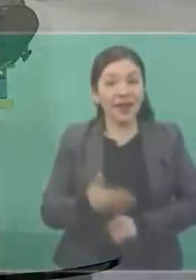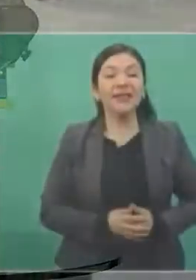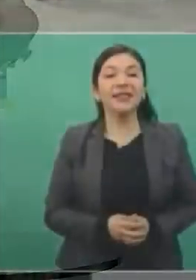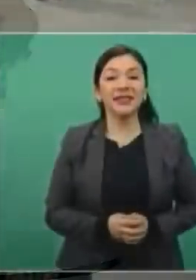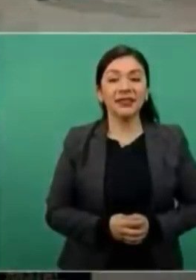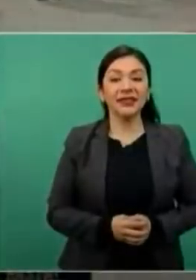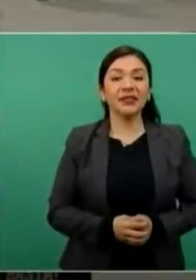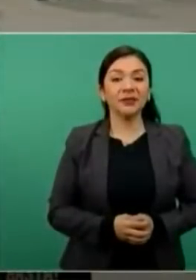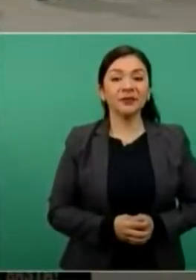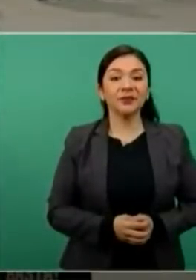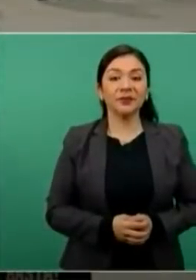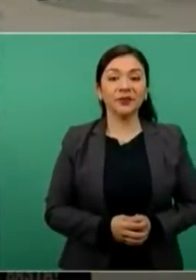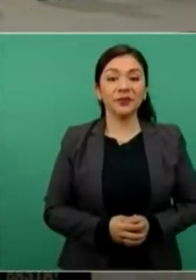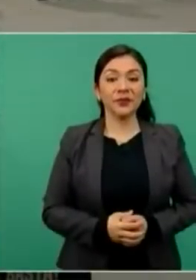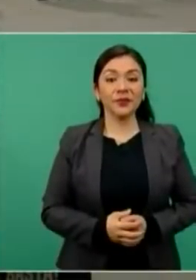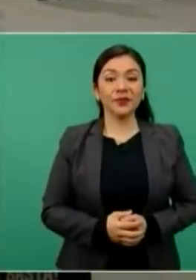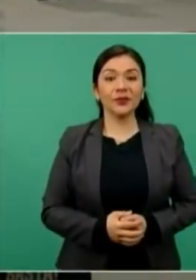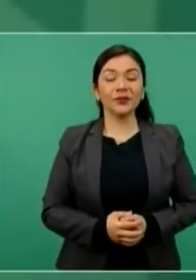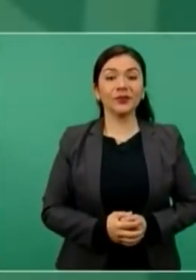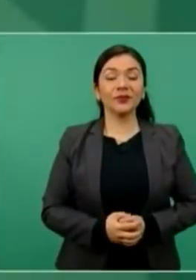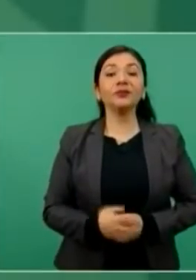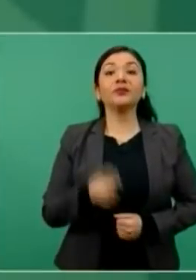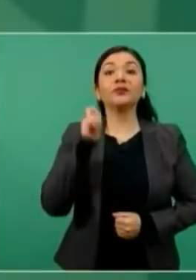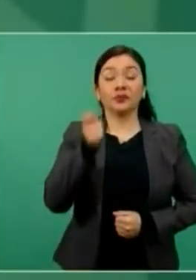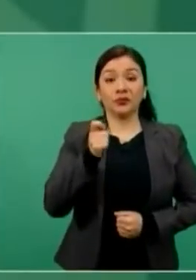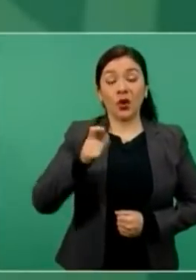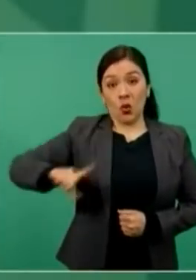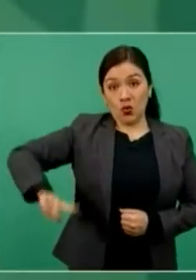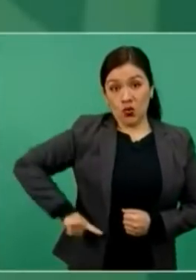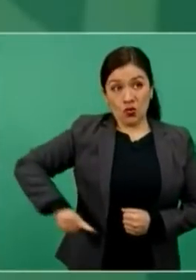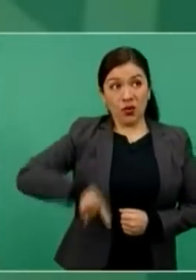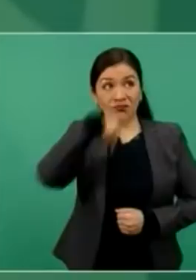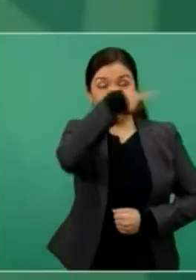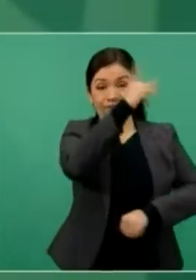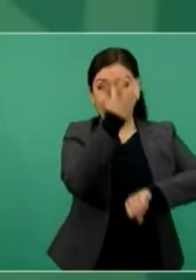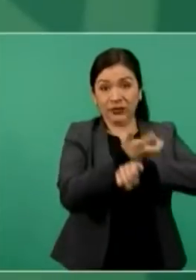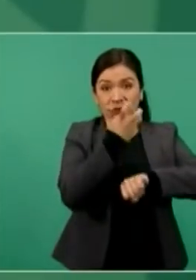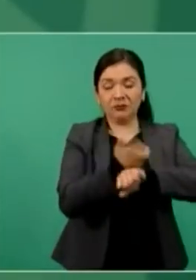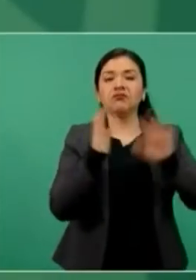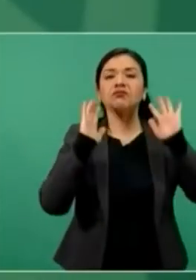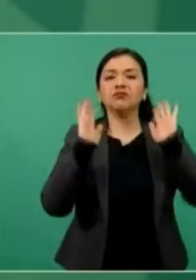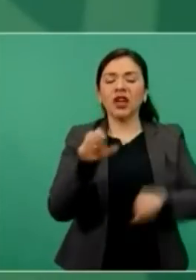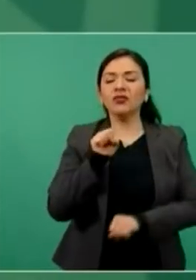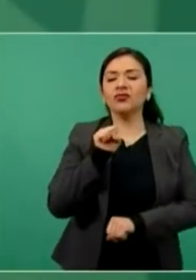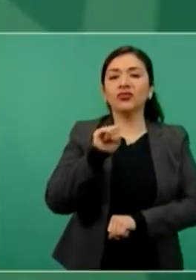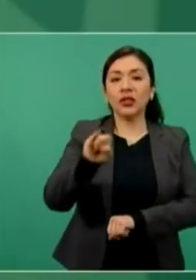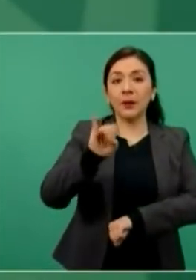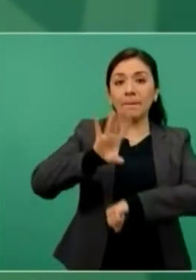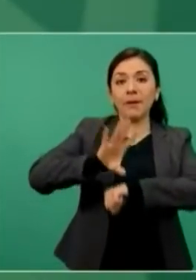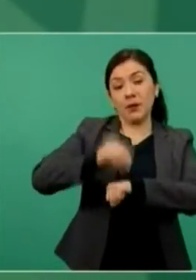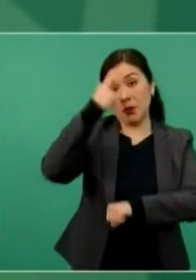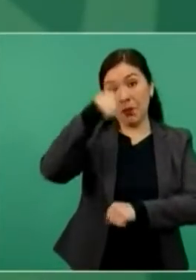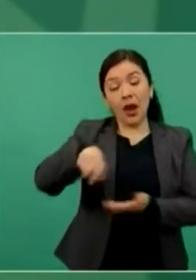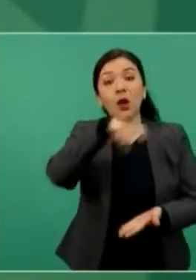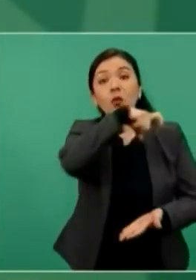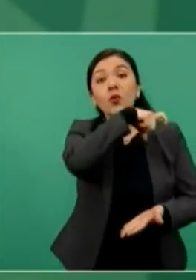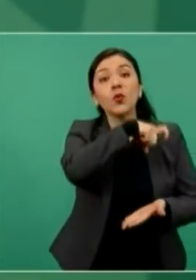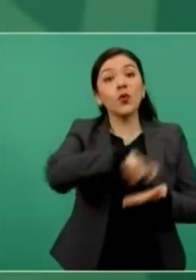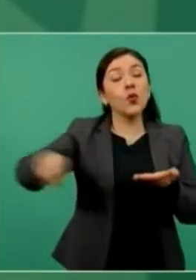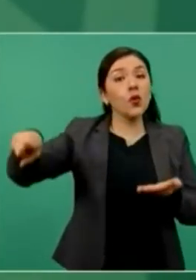ya autorizó el gobierno de eeuu la compra